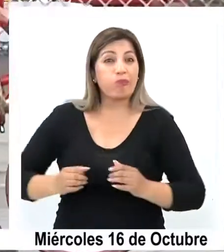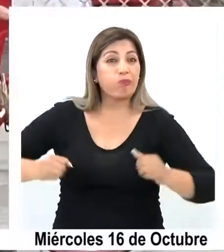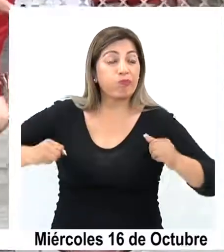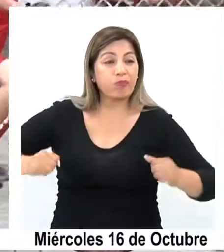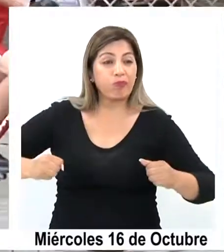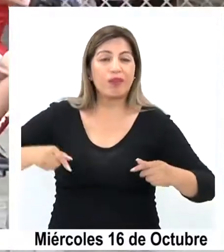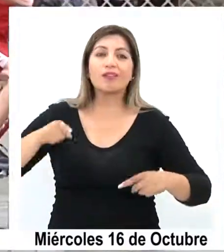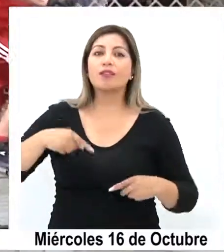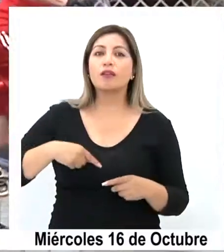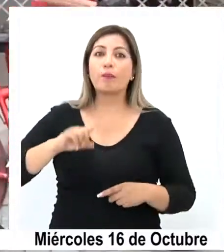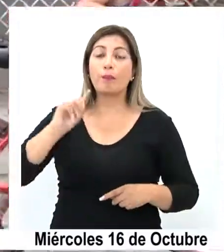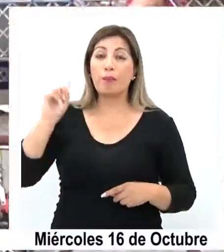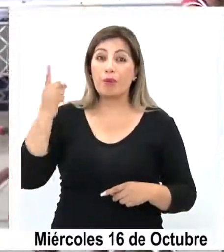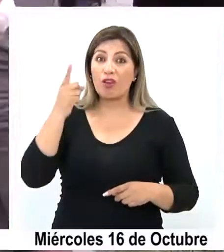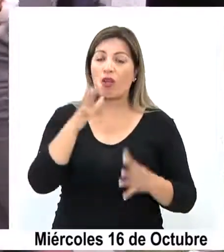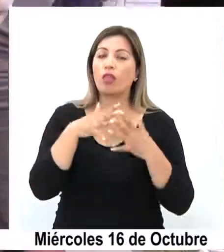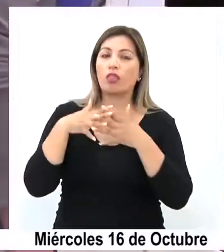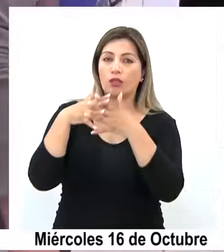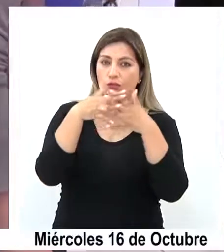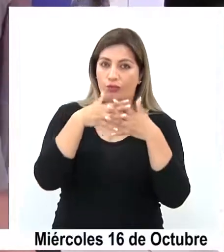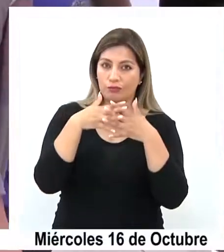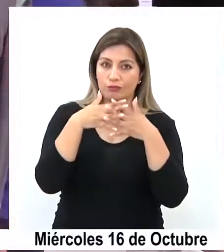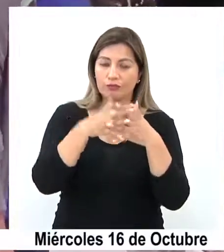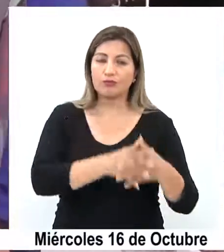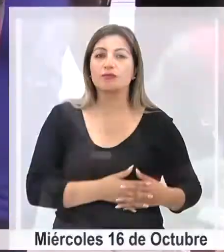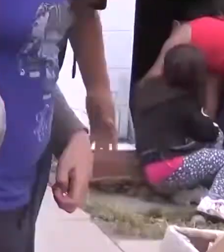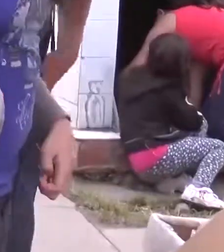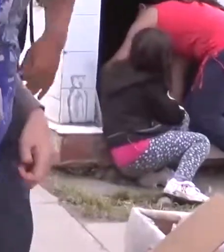precedido por los Estados Unidos.